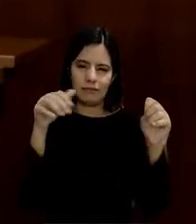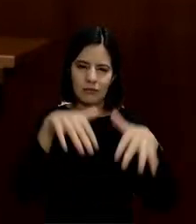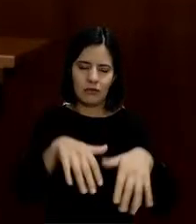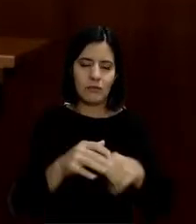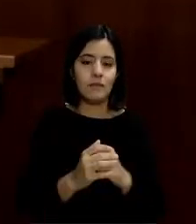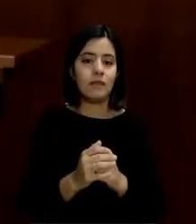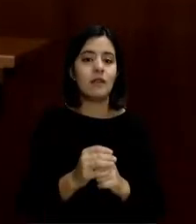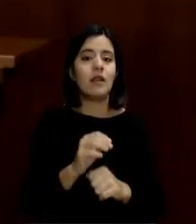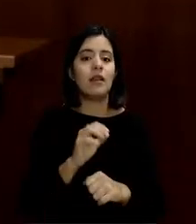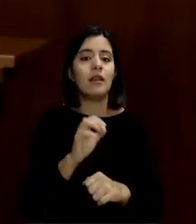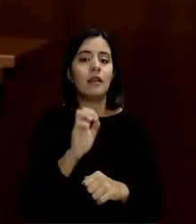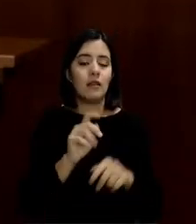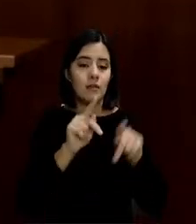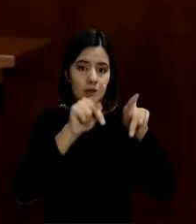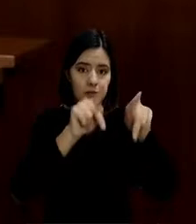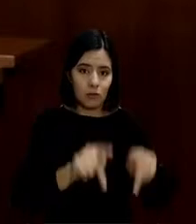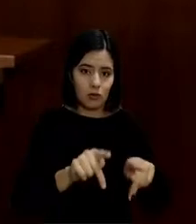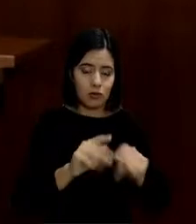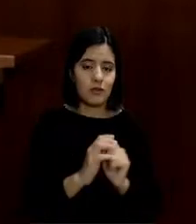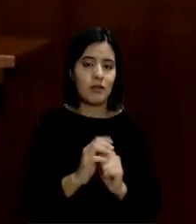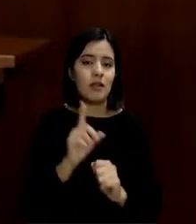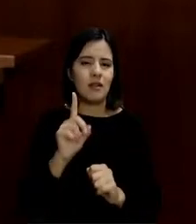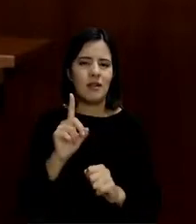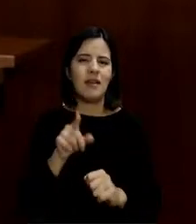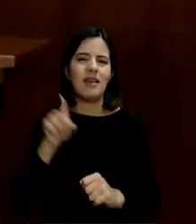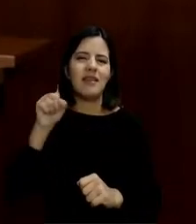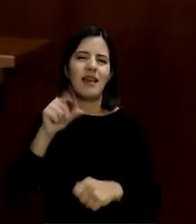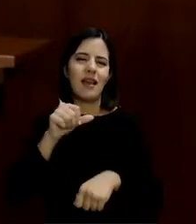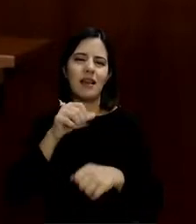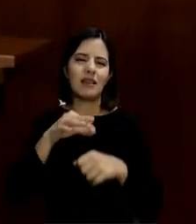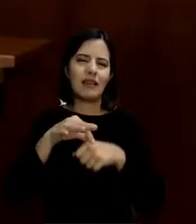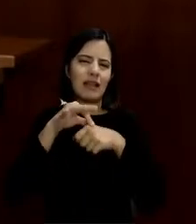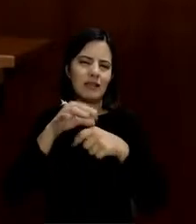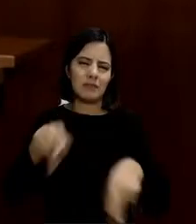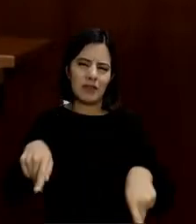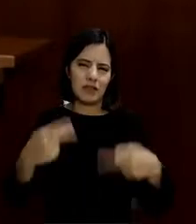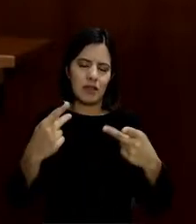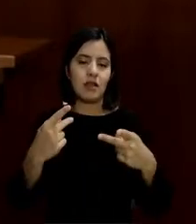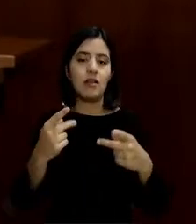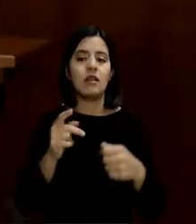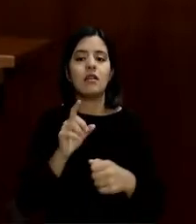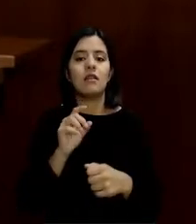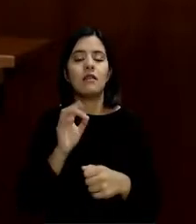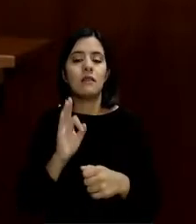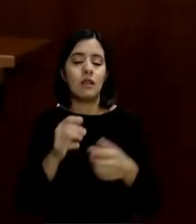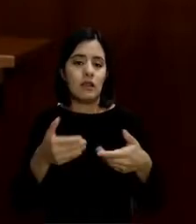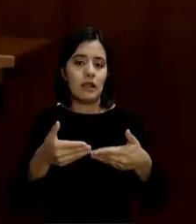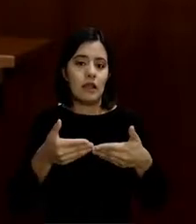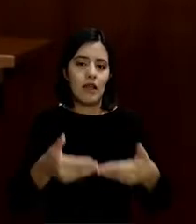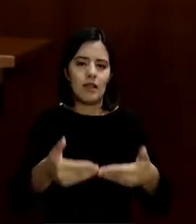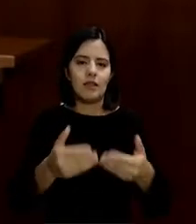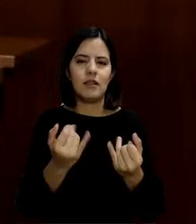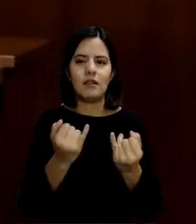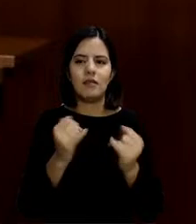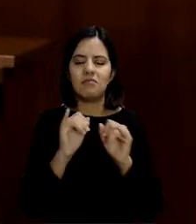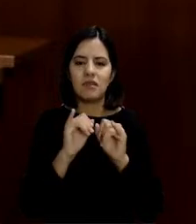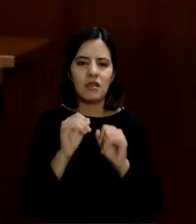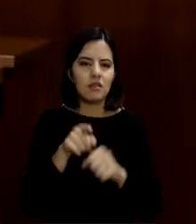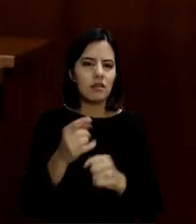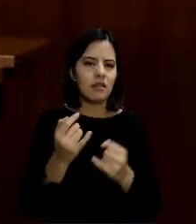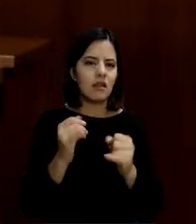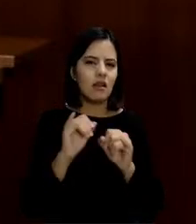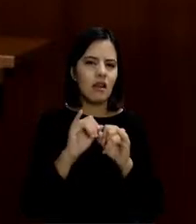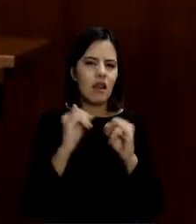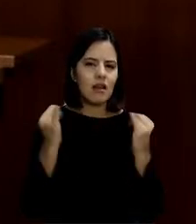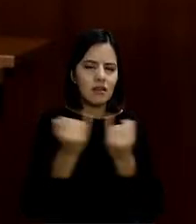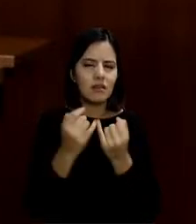Panteones. F. Rastro. G. Calles, parques y jardines y su equipamiento. H.